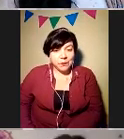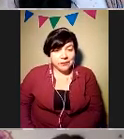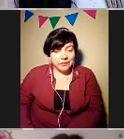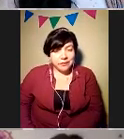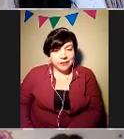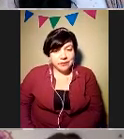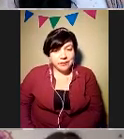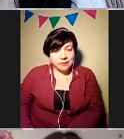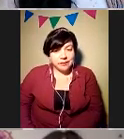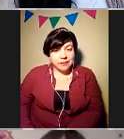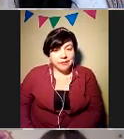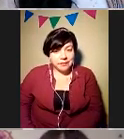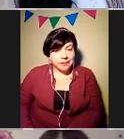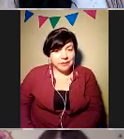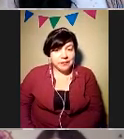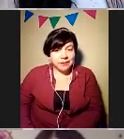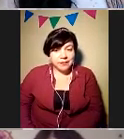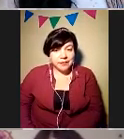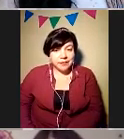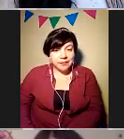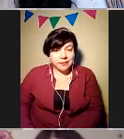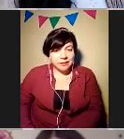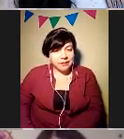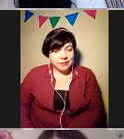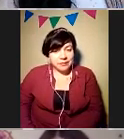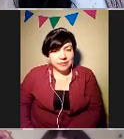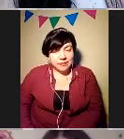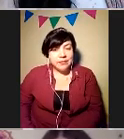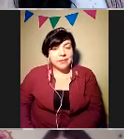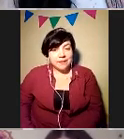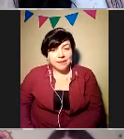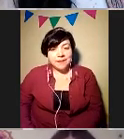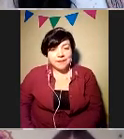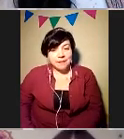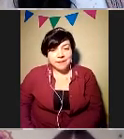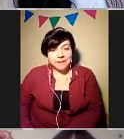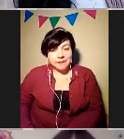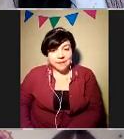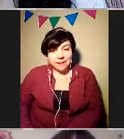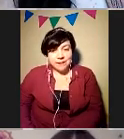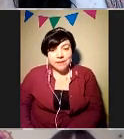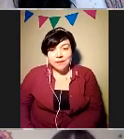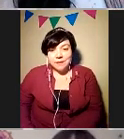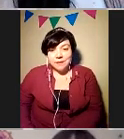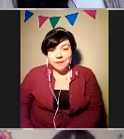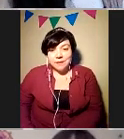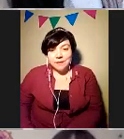cuerpo real de las personas. Se habla todos los días de que Chile, por ejemplo, es un país que el sobrepeso cada día es mayor,